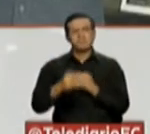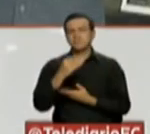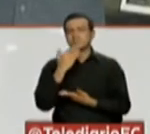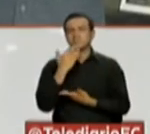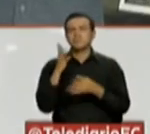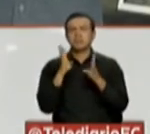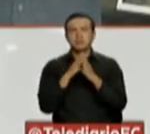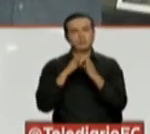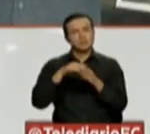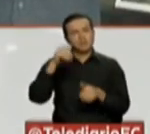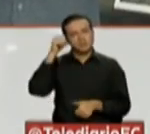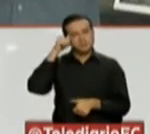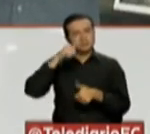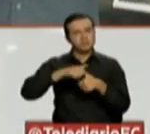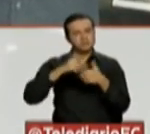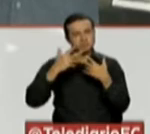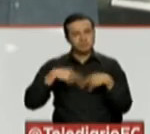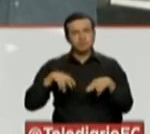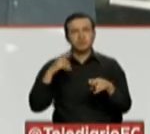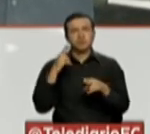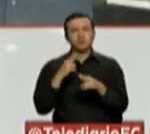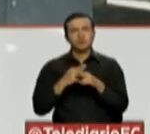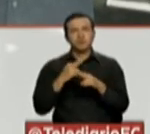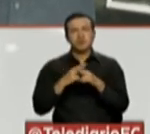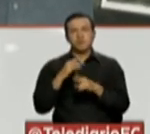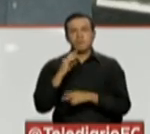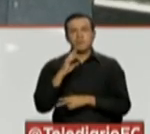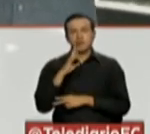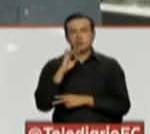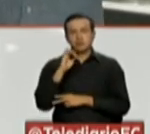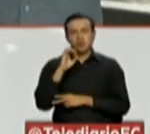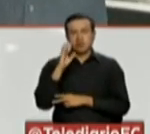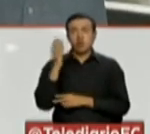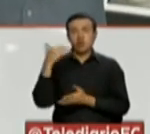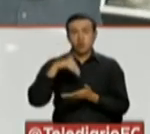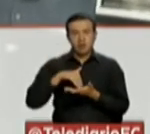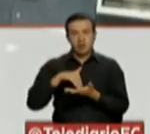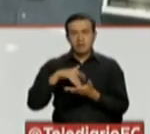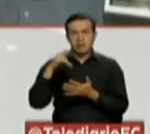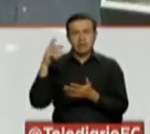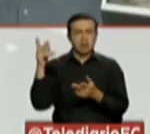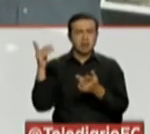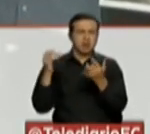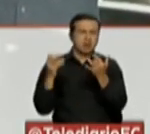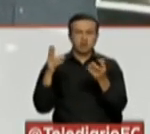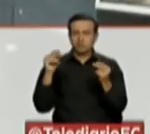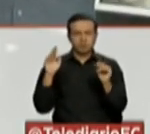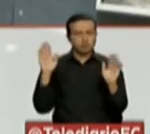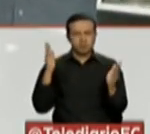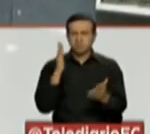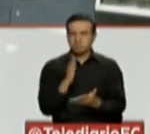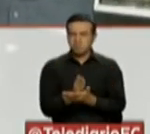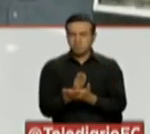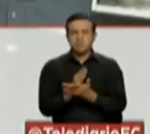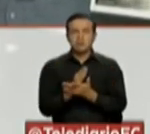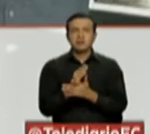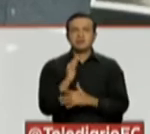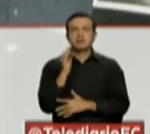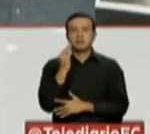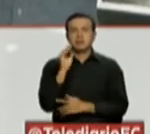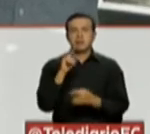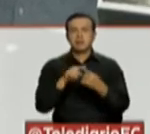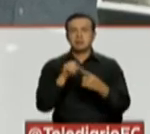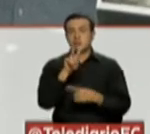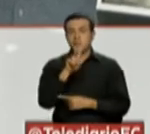el evento conmemorativo denominado Factory Nunca Más. Así es, el mismo que se realizará del 19 al 21 de